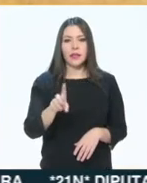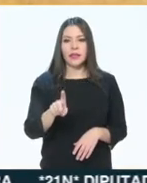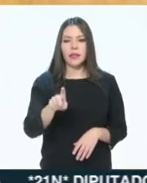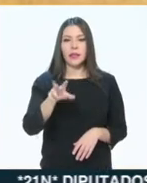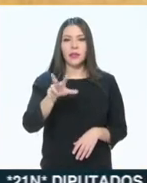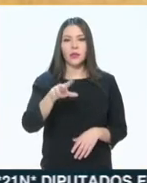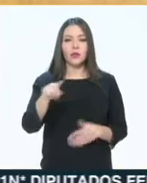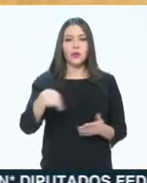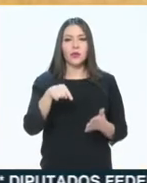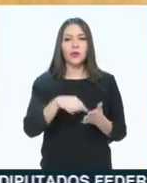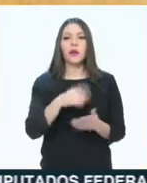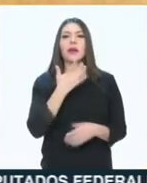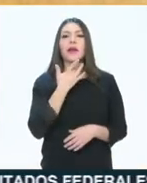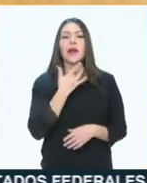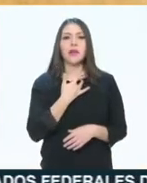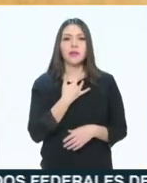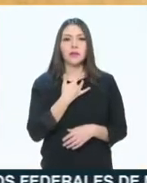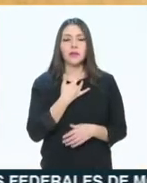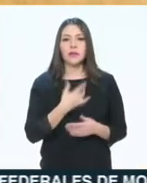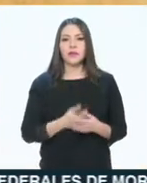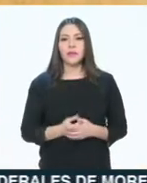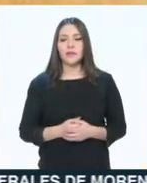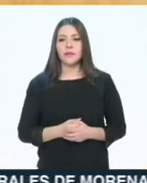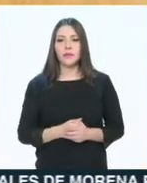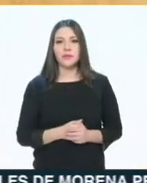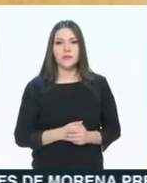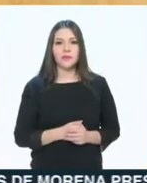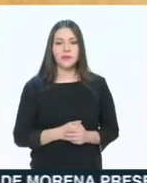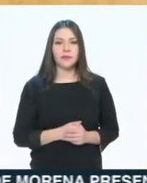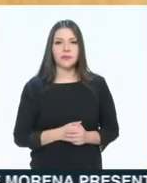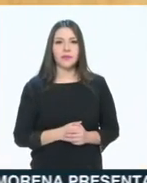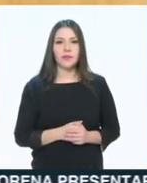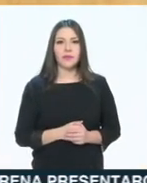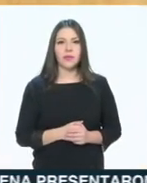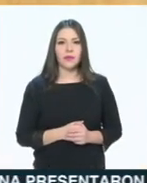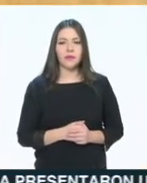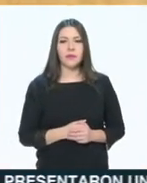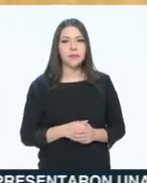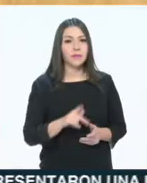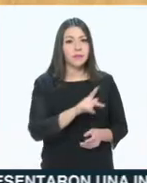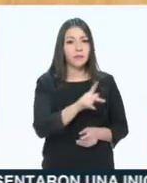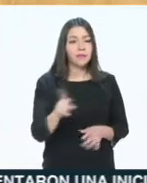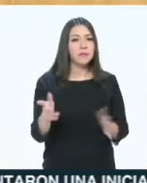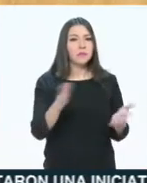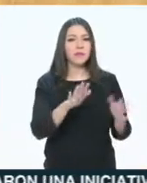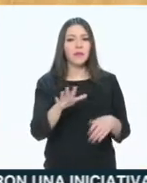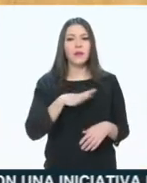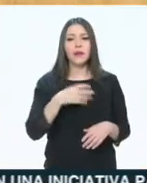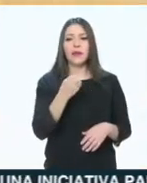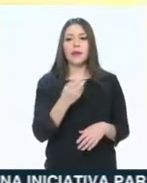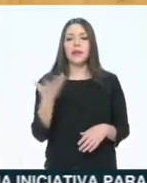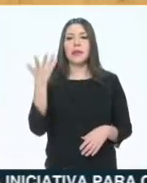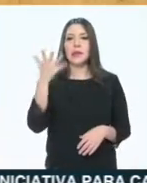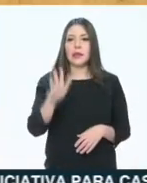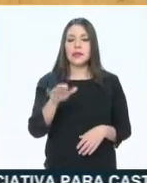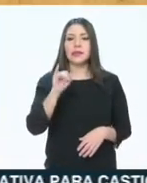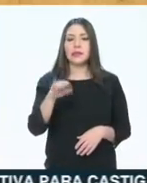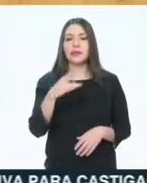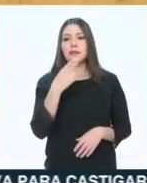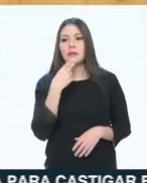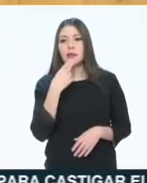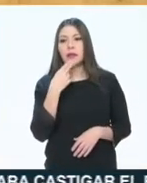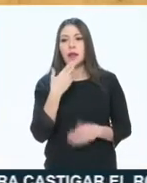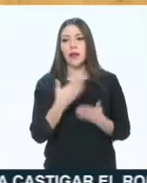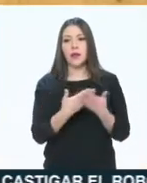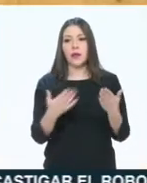de gasolina. De ellos solamente alrededor de 10 están funcionando. Nosotros el